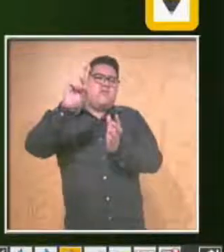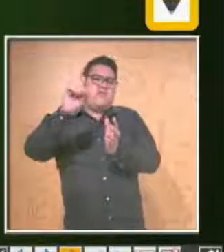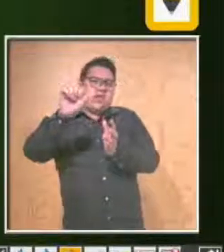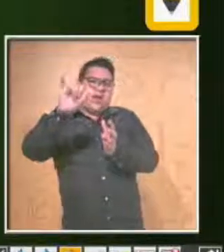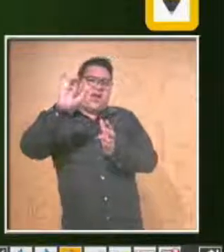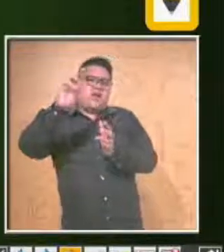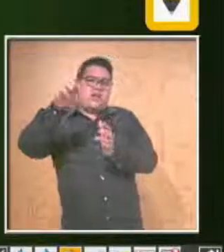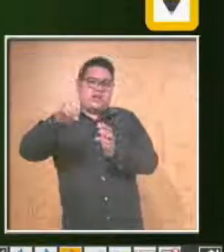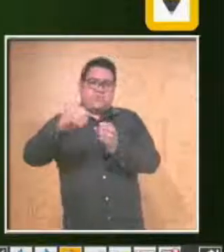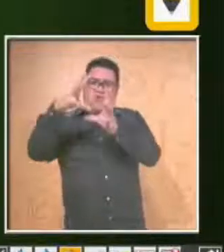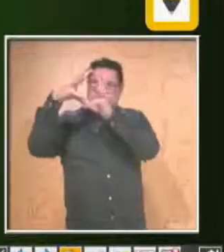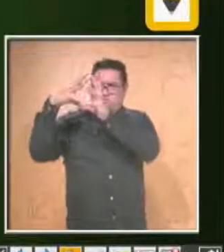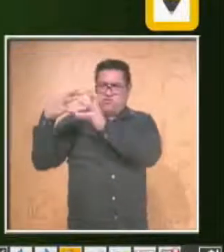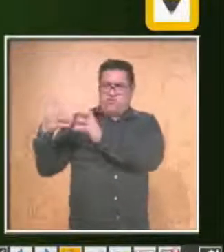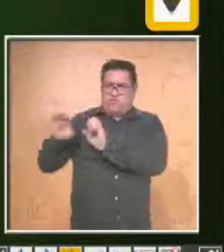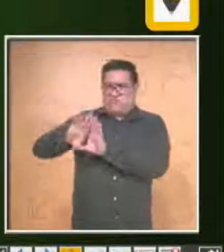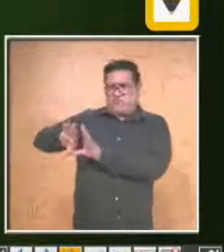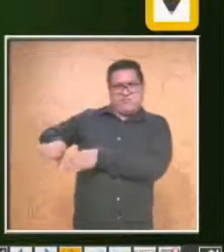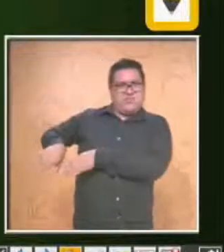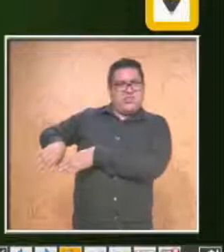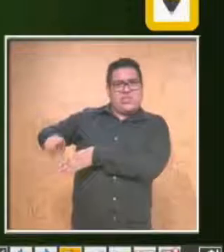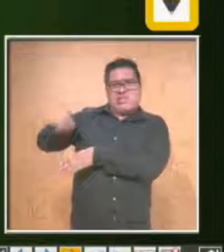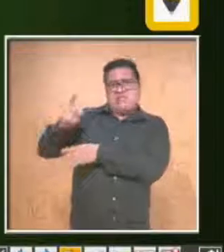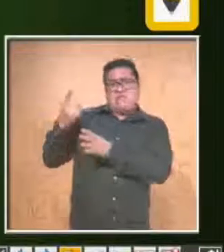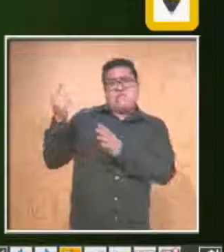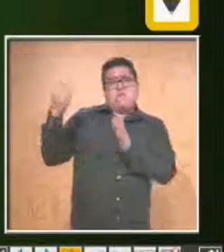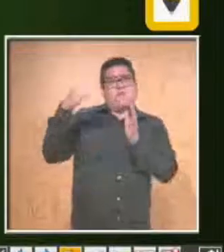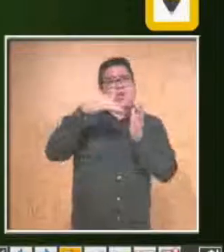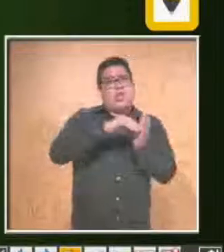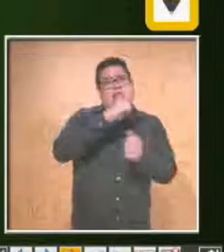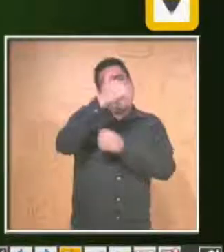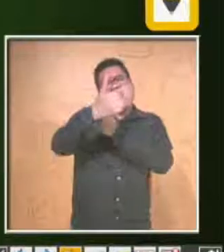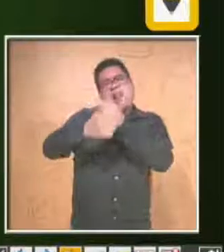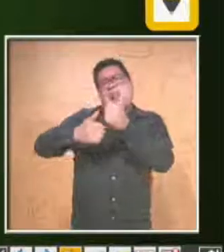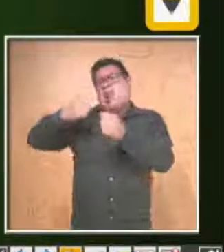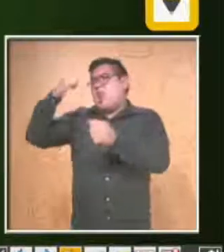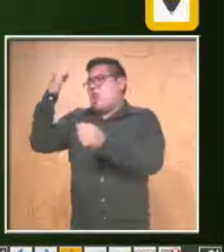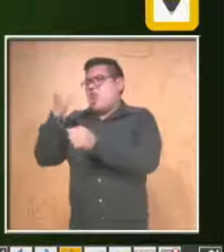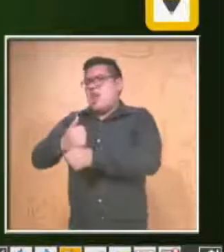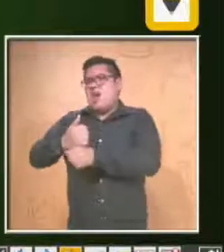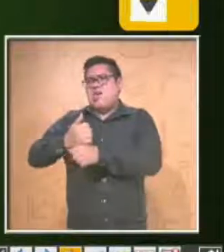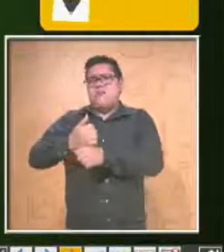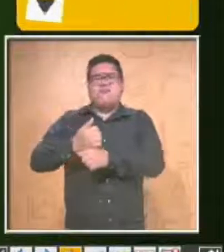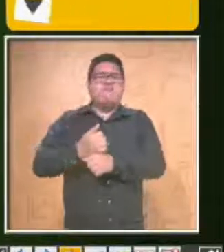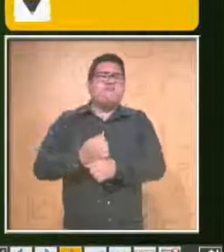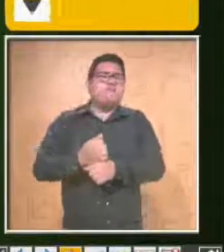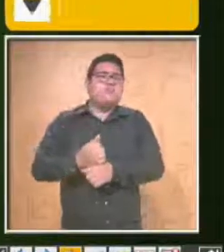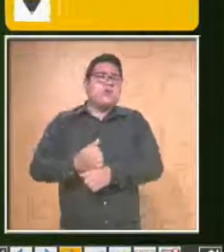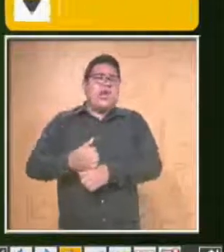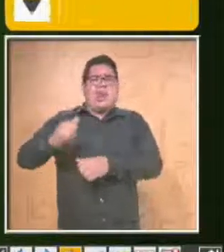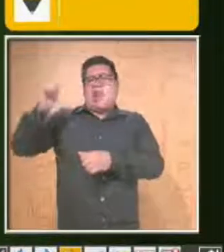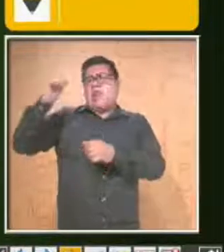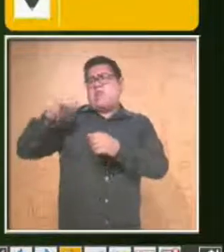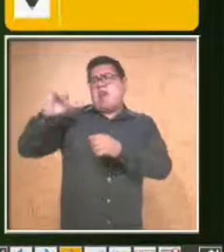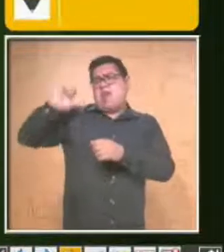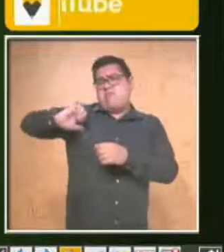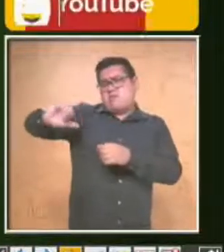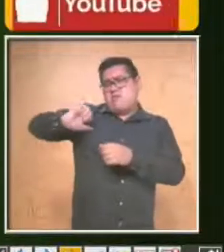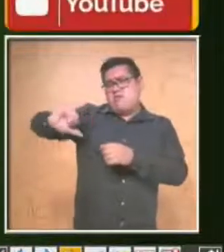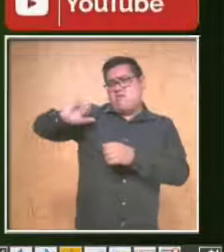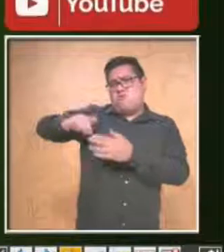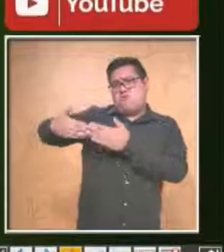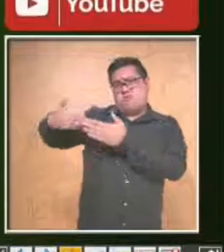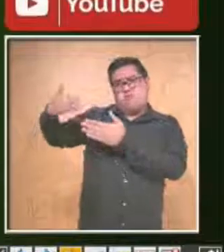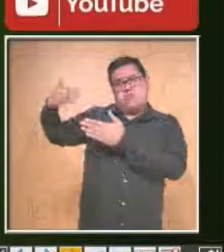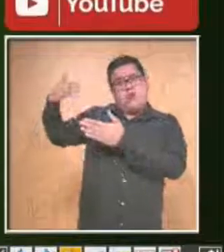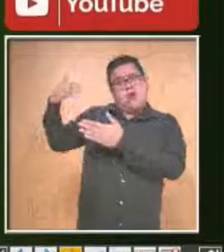su desaparición, esos 1000 años de oscurantismo en los que estuvo el mundo antiguo, el mundo europeo, donde